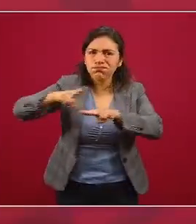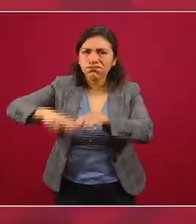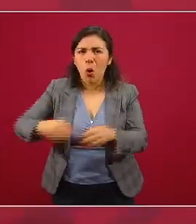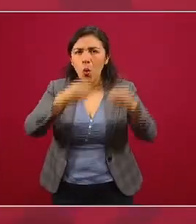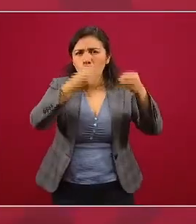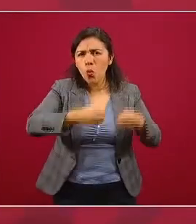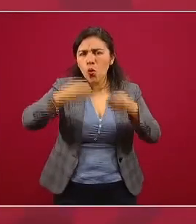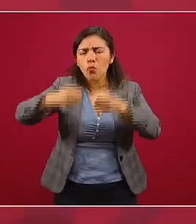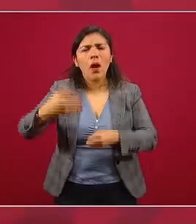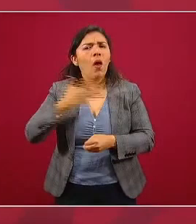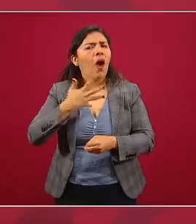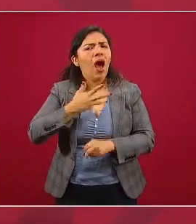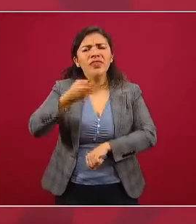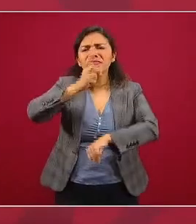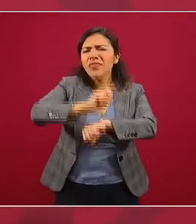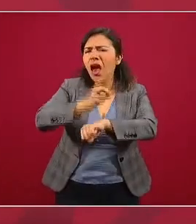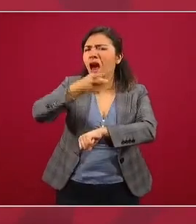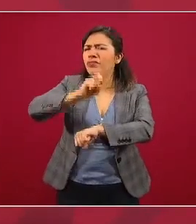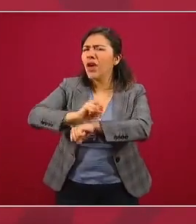seguimiento diario.